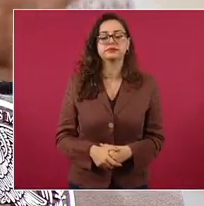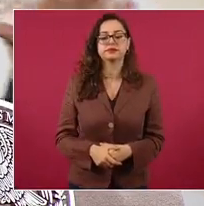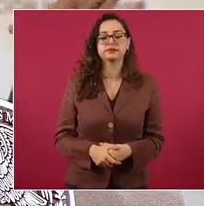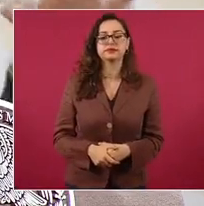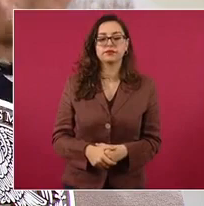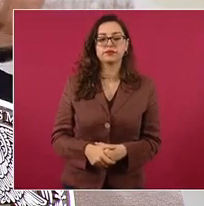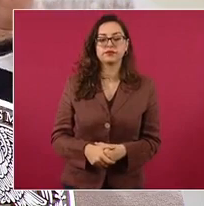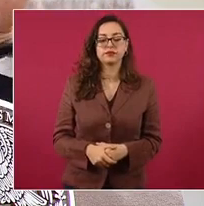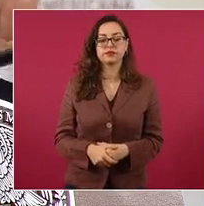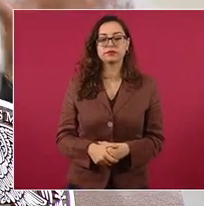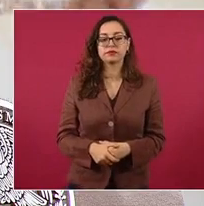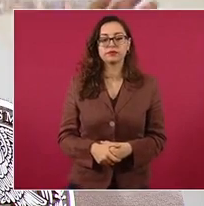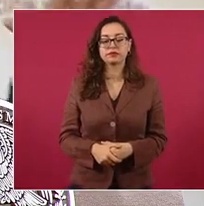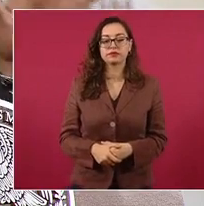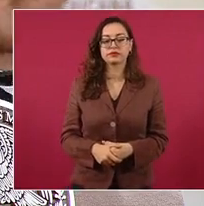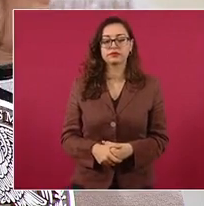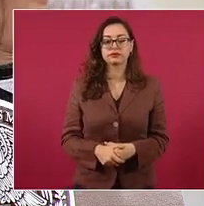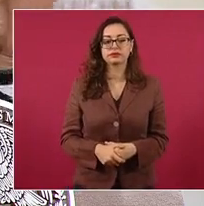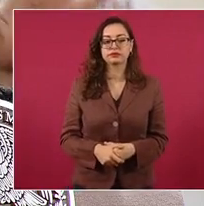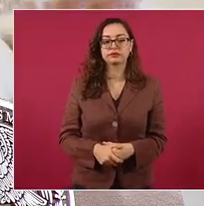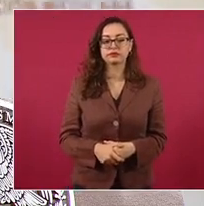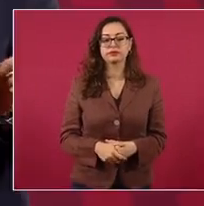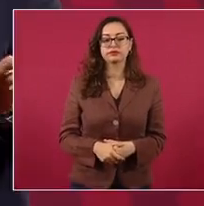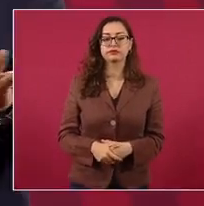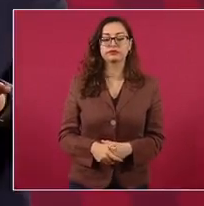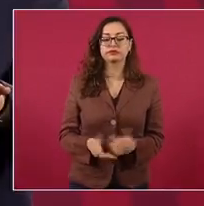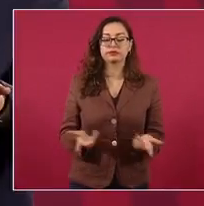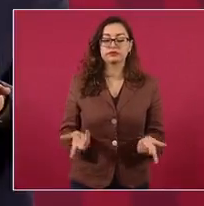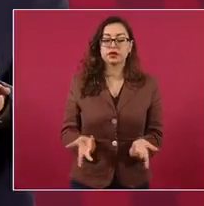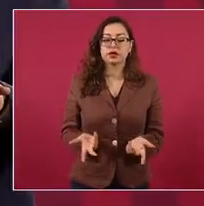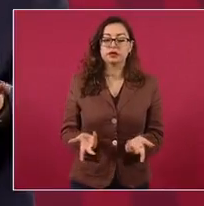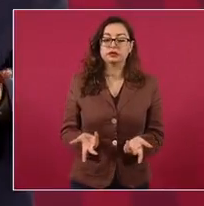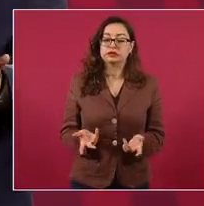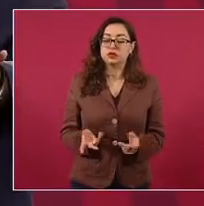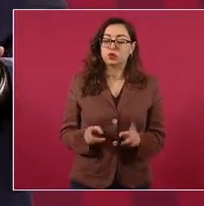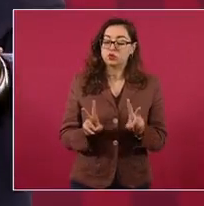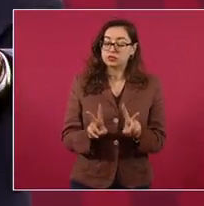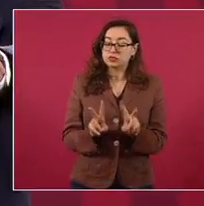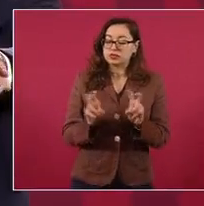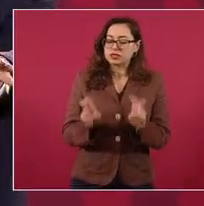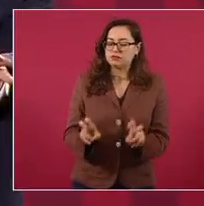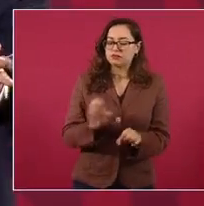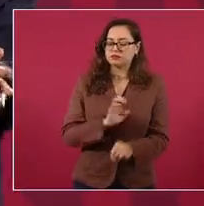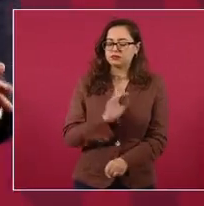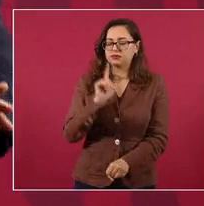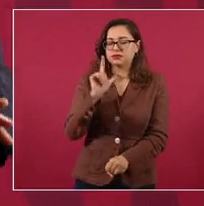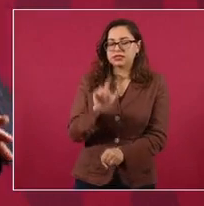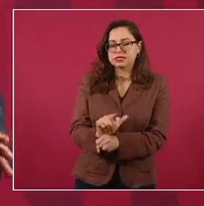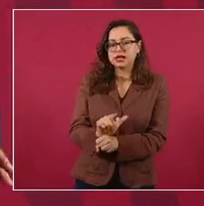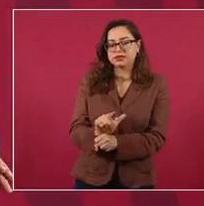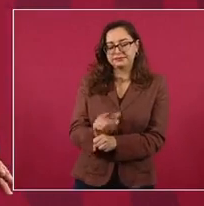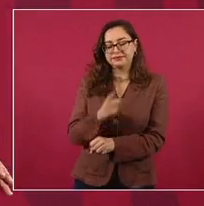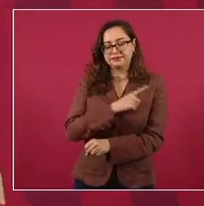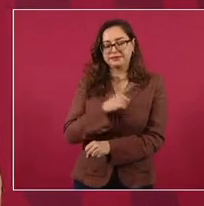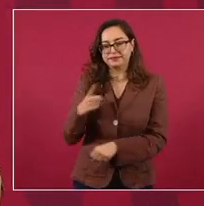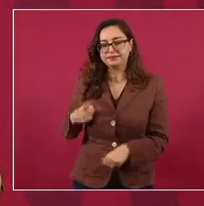estamos atendiéndolos de manera especial. Lo que más nos preocupa